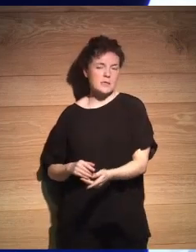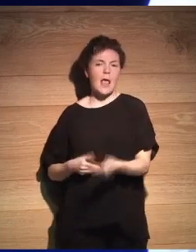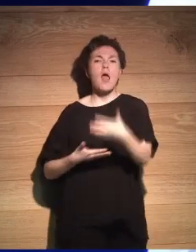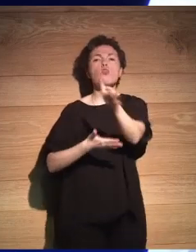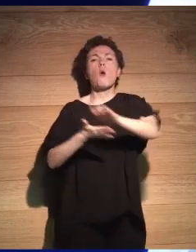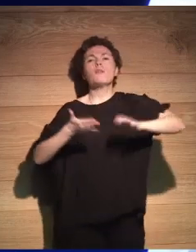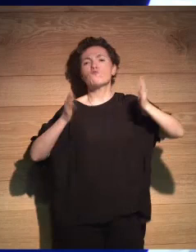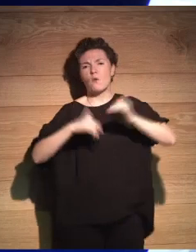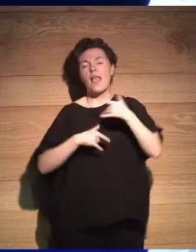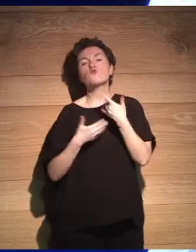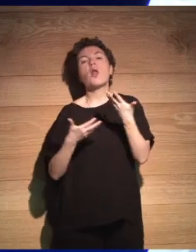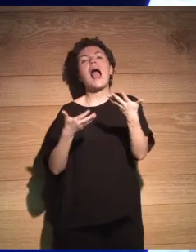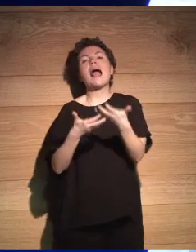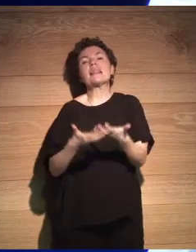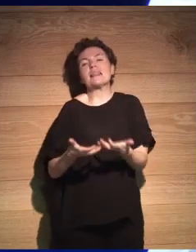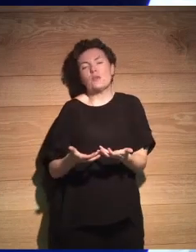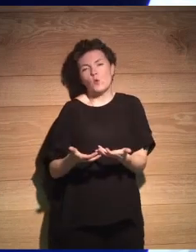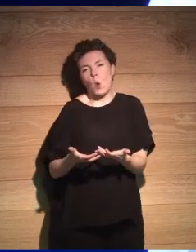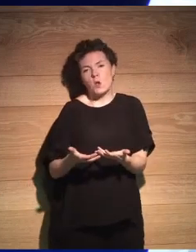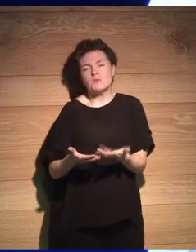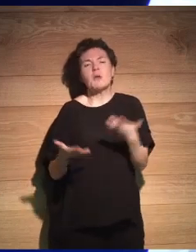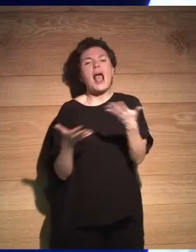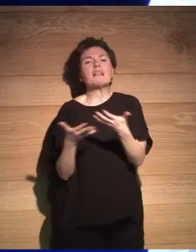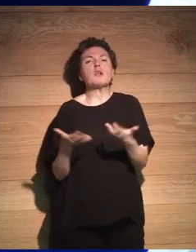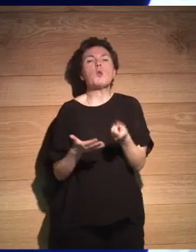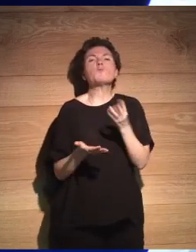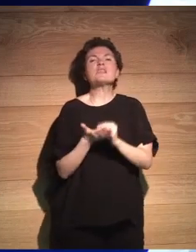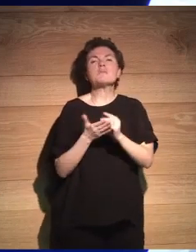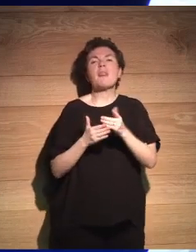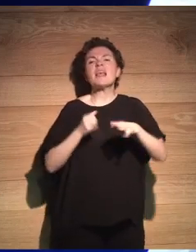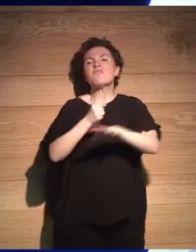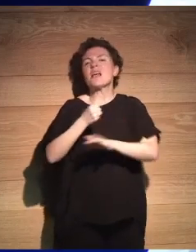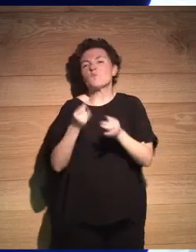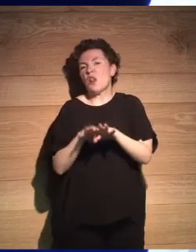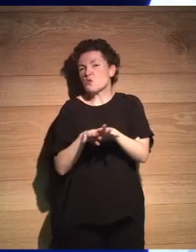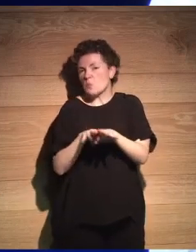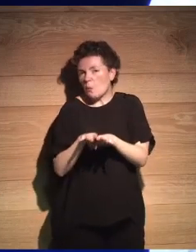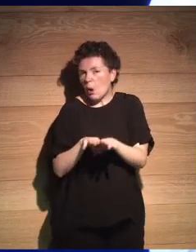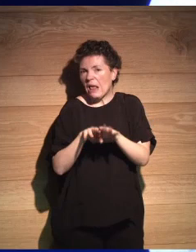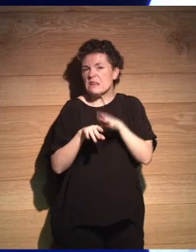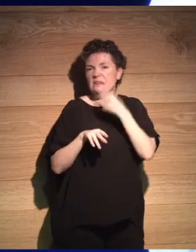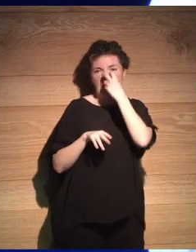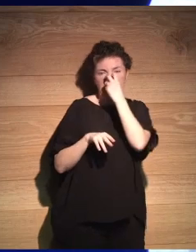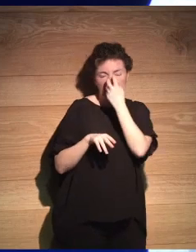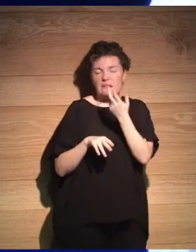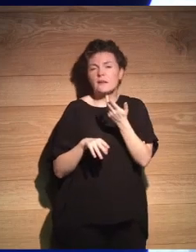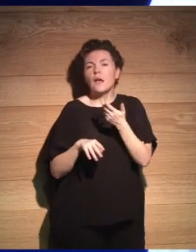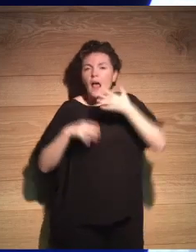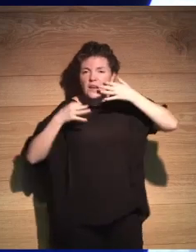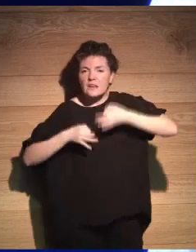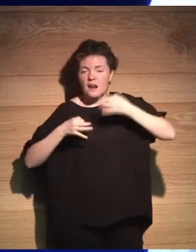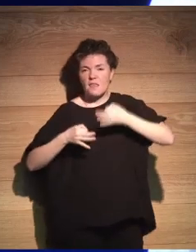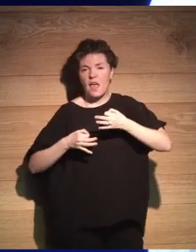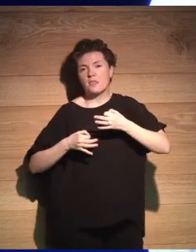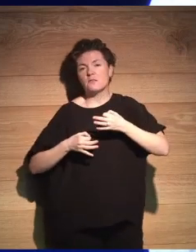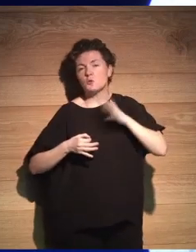documentos. Hay unos artículos, pero esos artículos se basan muchas veces en rumores, en chismes, y realmente no